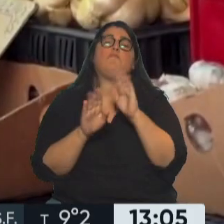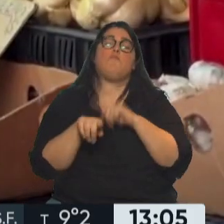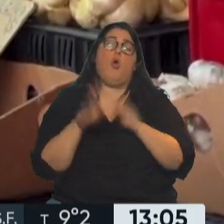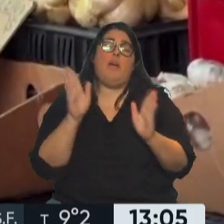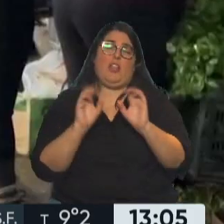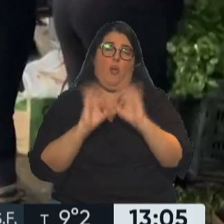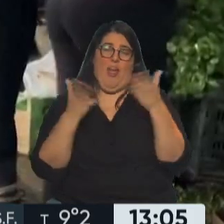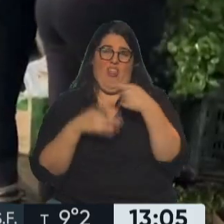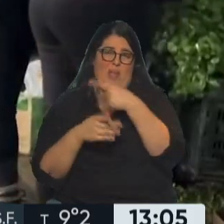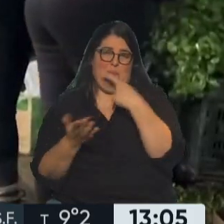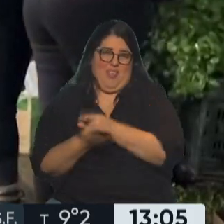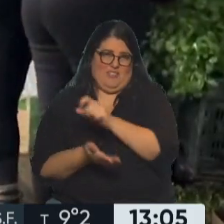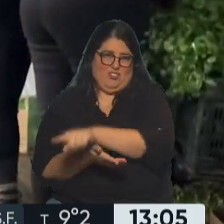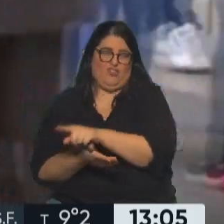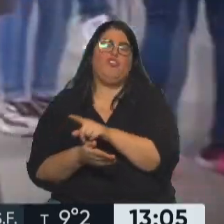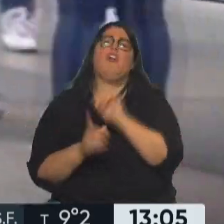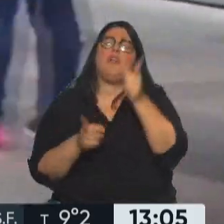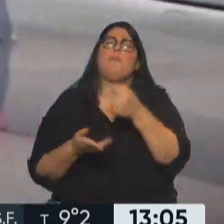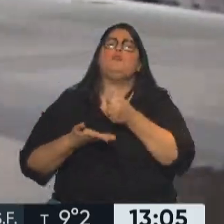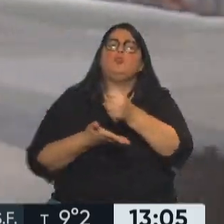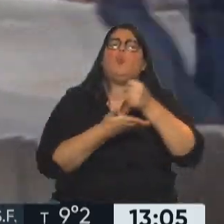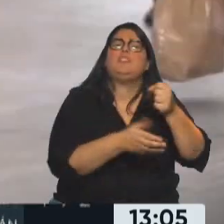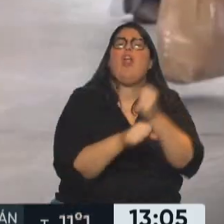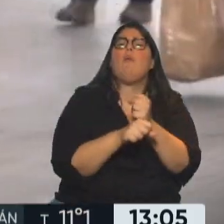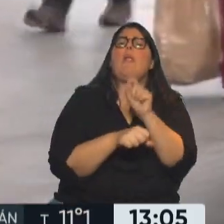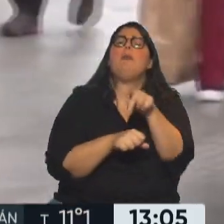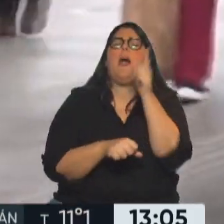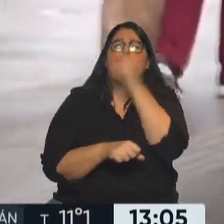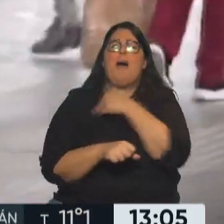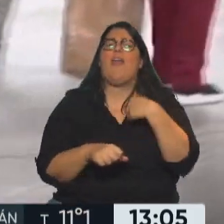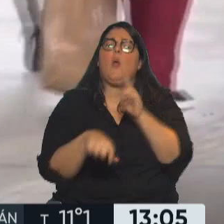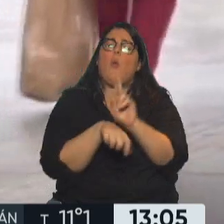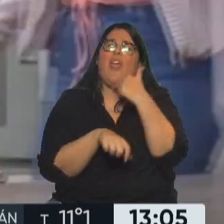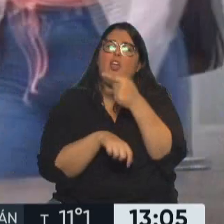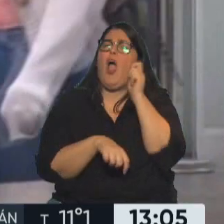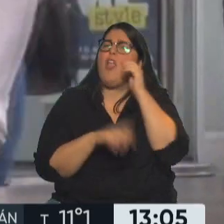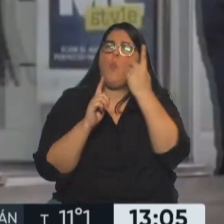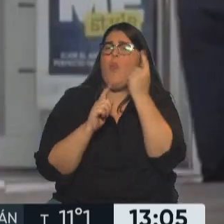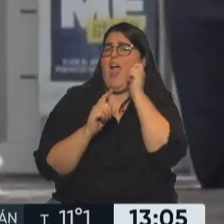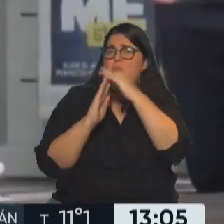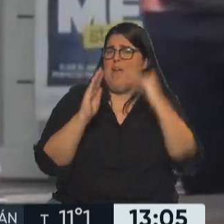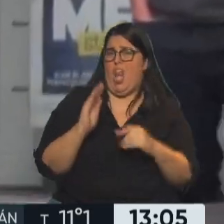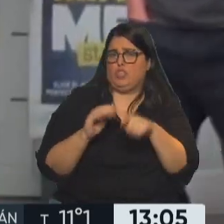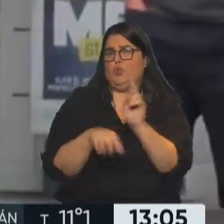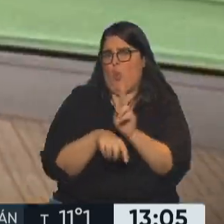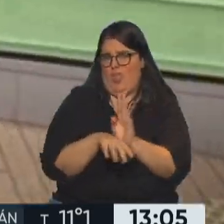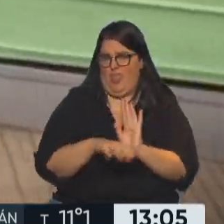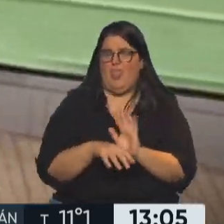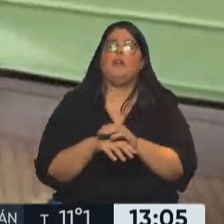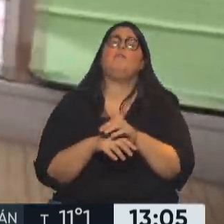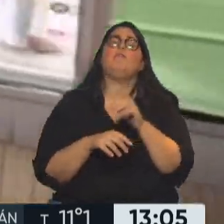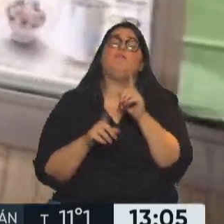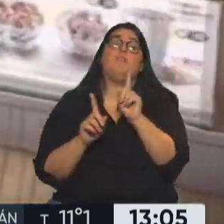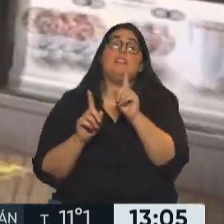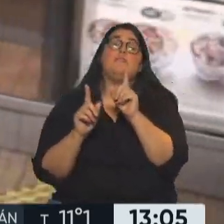y también del subsidio laboral para madres y padres que cuiden a menores de 1 año, aplazando además hasta esa fecha las